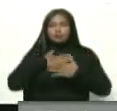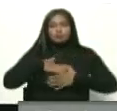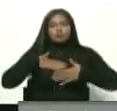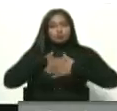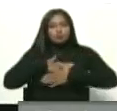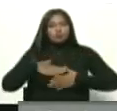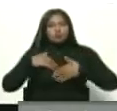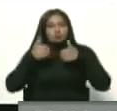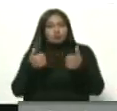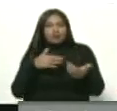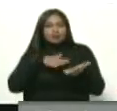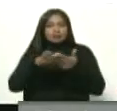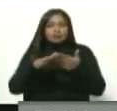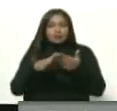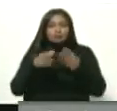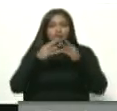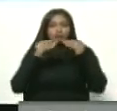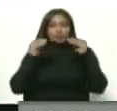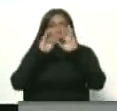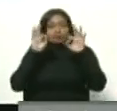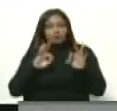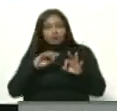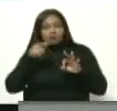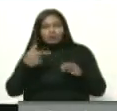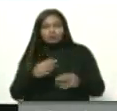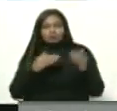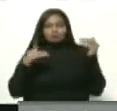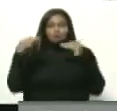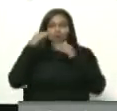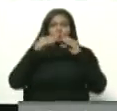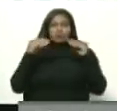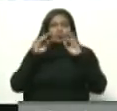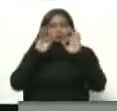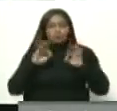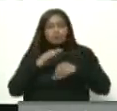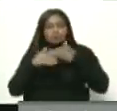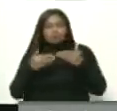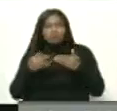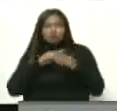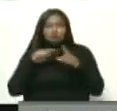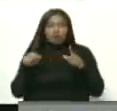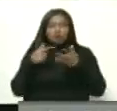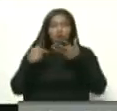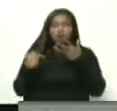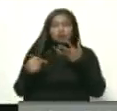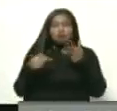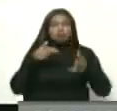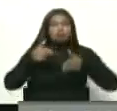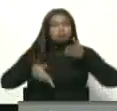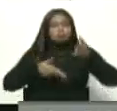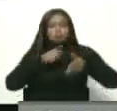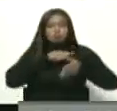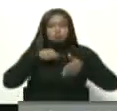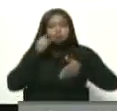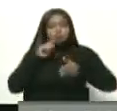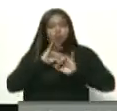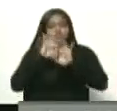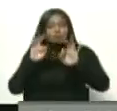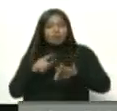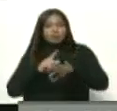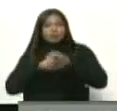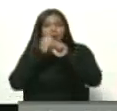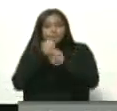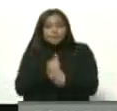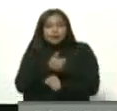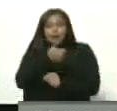nosotros estamos garantizando las operaciones. Tenemos un nivel alto de operatividad en cuanto a material rodante y de esta manera pues los tiempos de espera